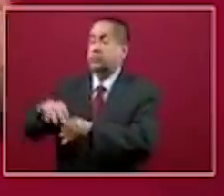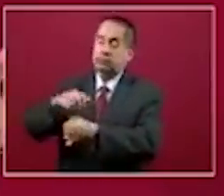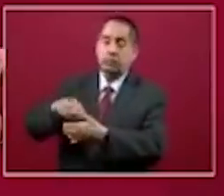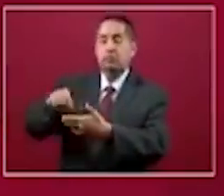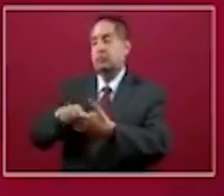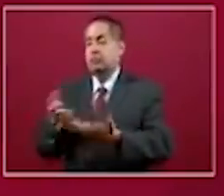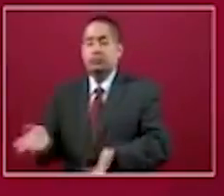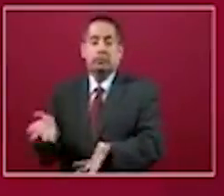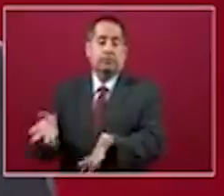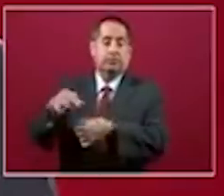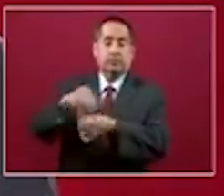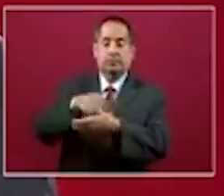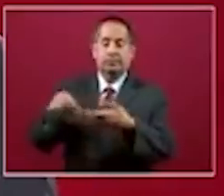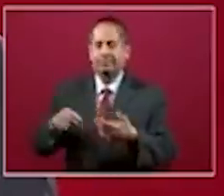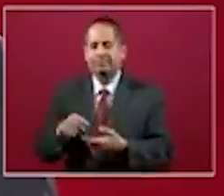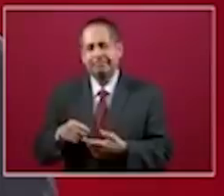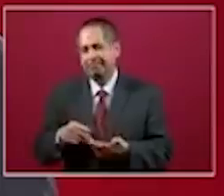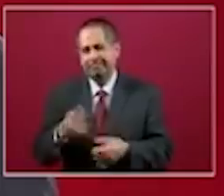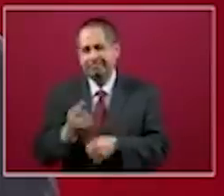y se hacían las elecciones.